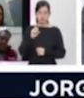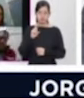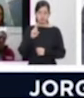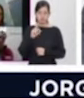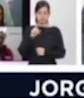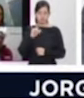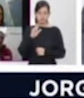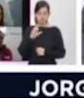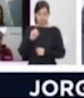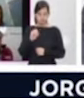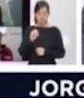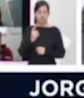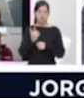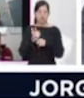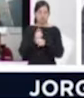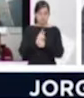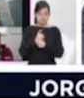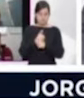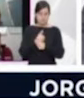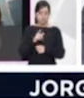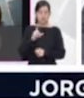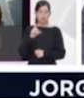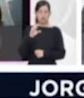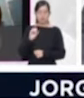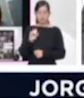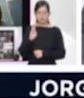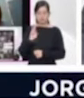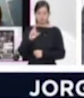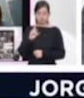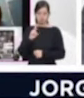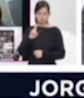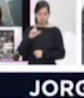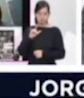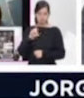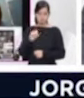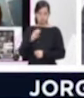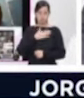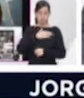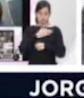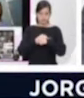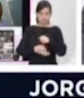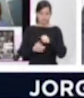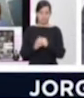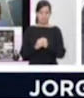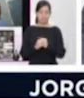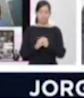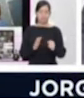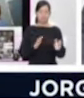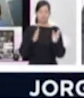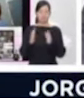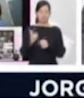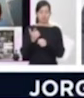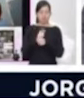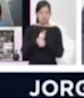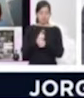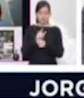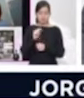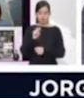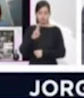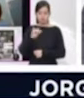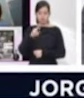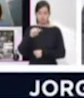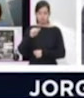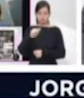el Estado mexicano. Cuando Félix Salgado Macedonio anuncia para mañana una manifestación en la Alameda